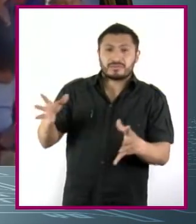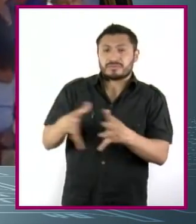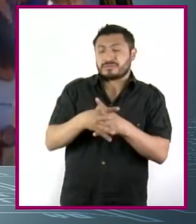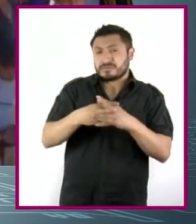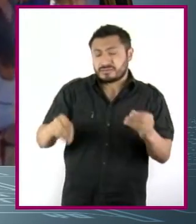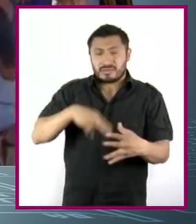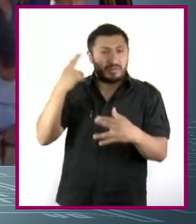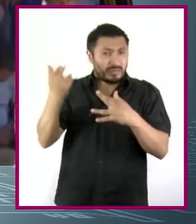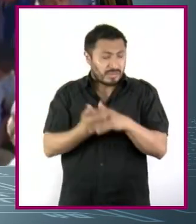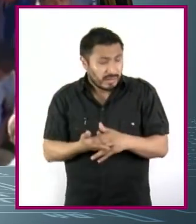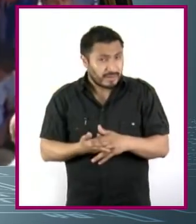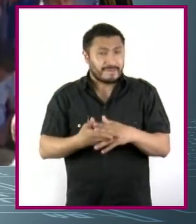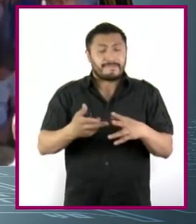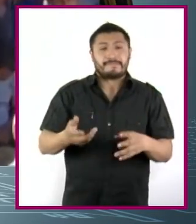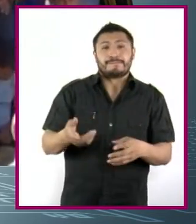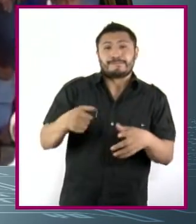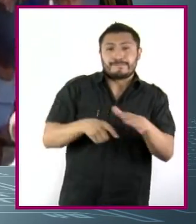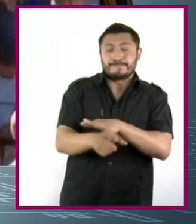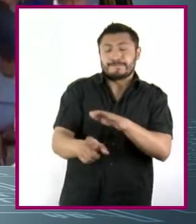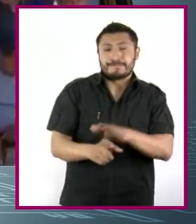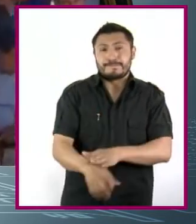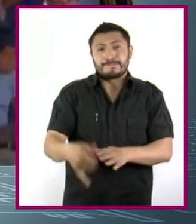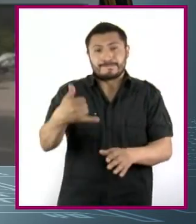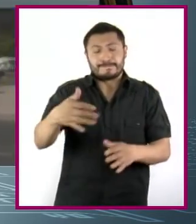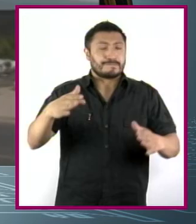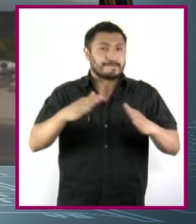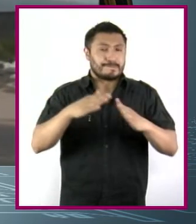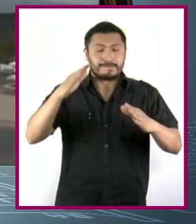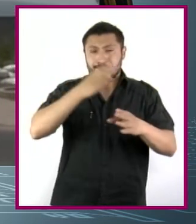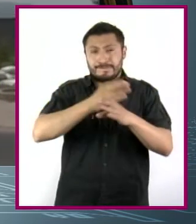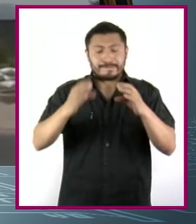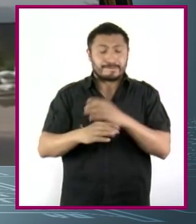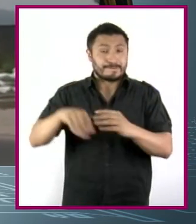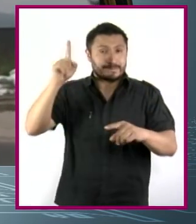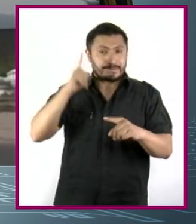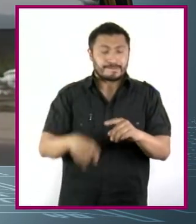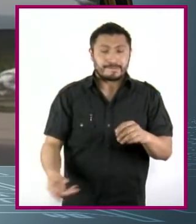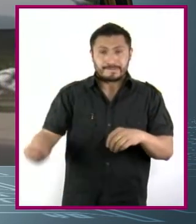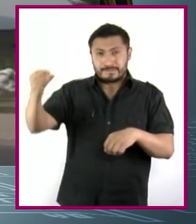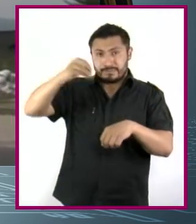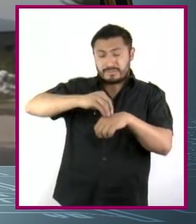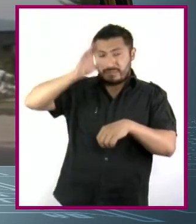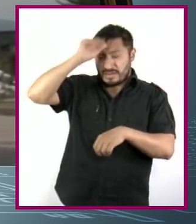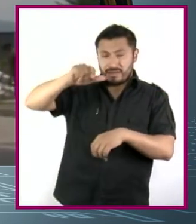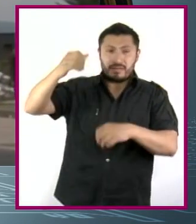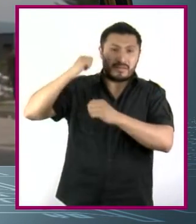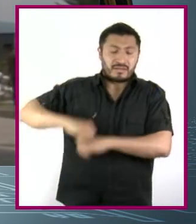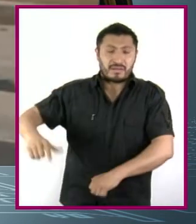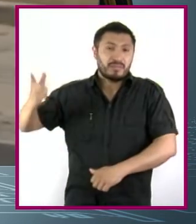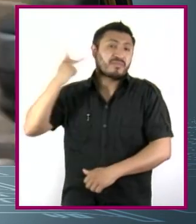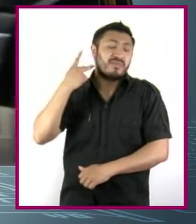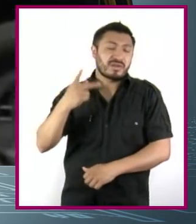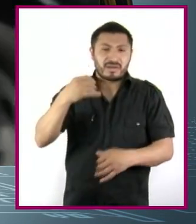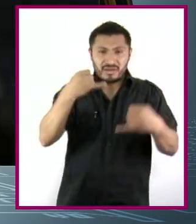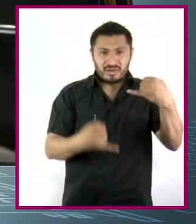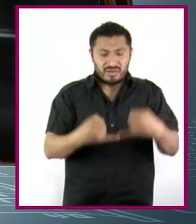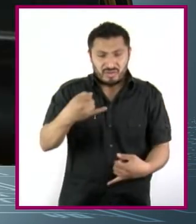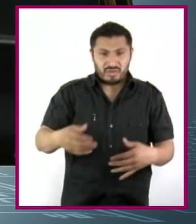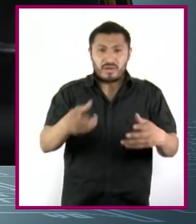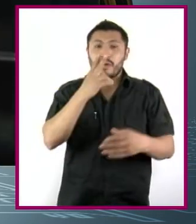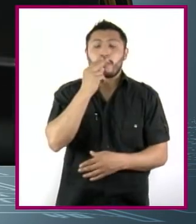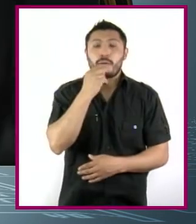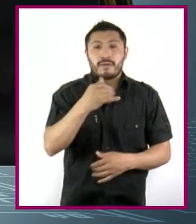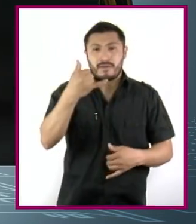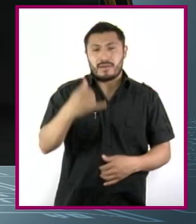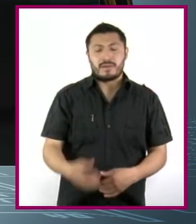desapariciones, asesinatos, extorsiones y despojo de bienes, en complicidad con autoridades políticas, judiciales, cuerpos policíacos